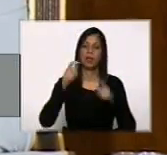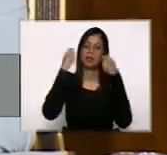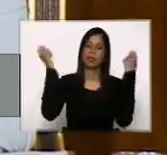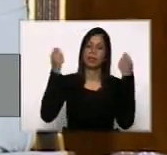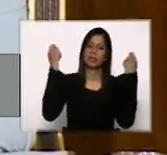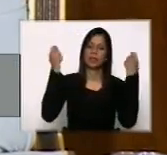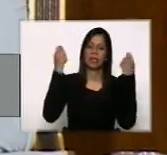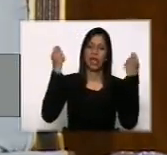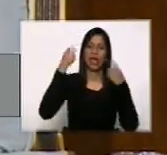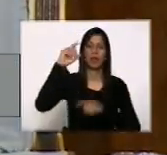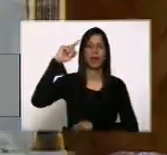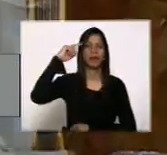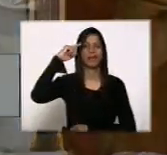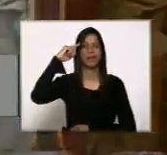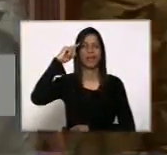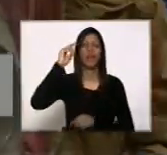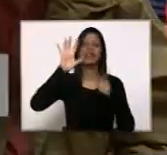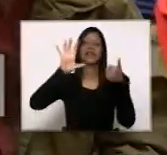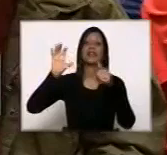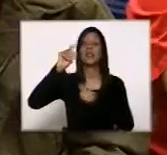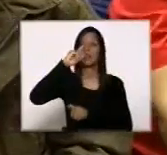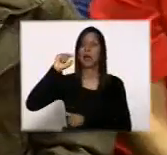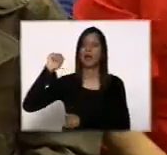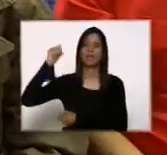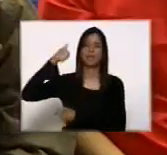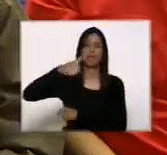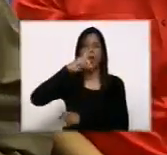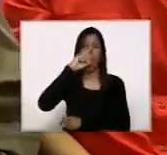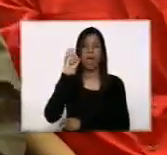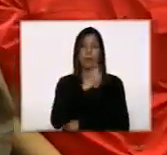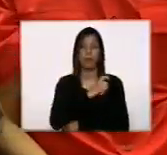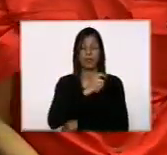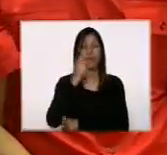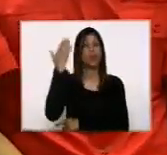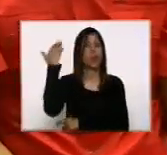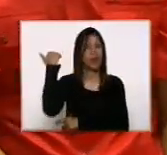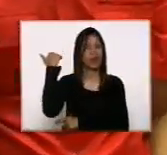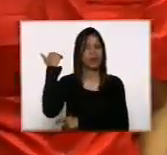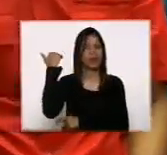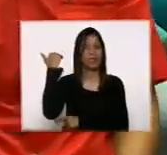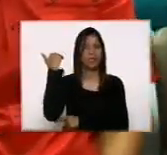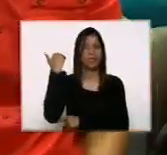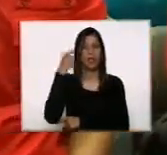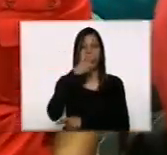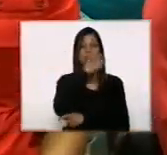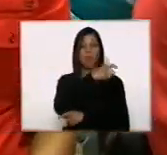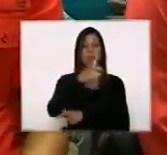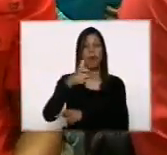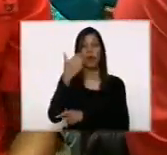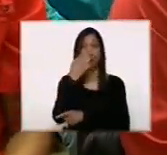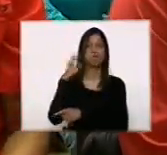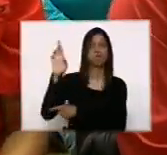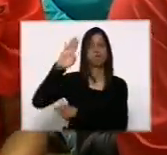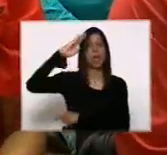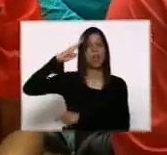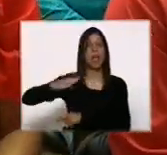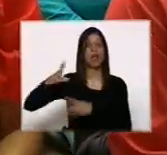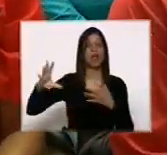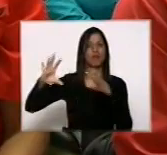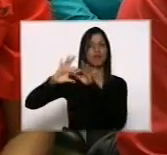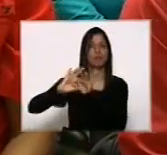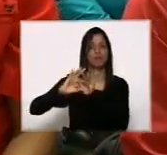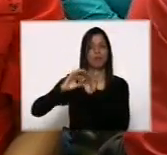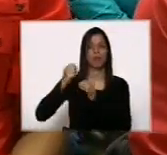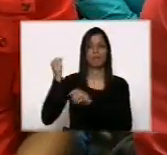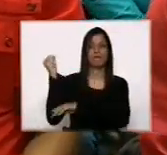celebrando el 60 aniversario de la rebelión cívico-militar que dio al traste